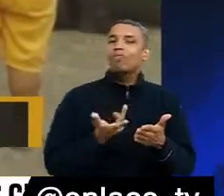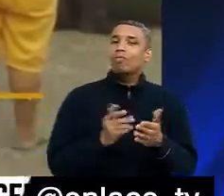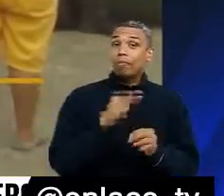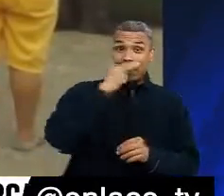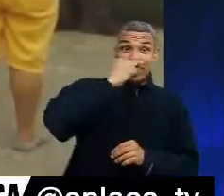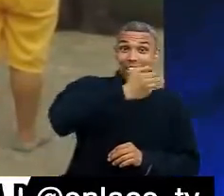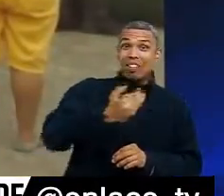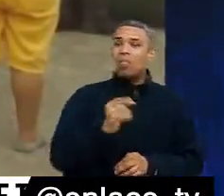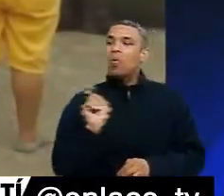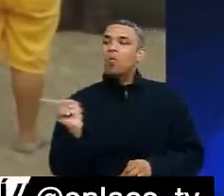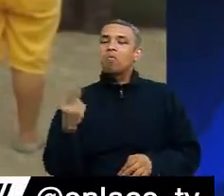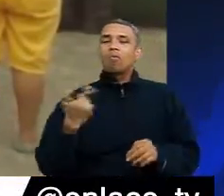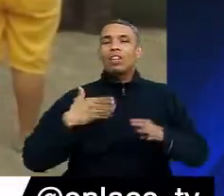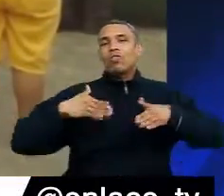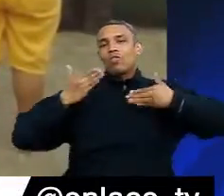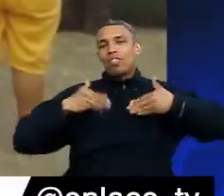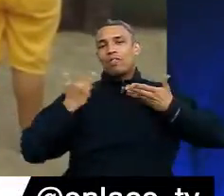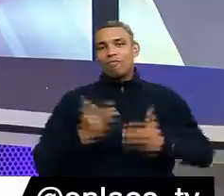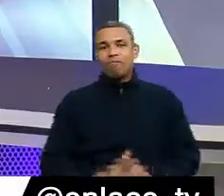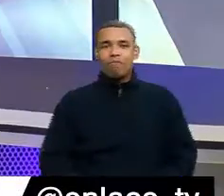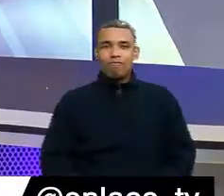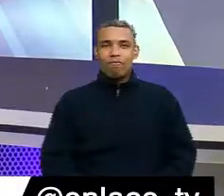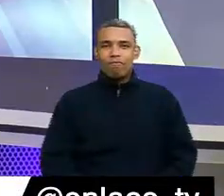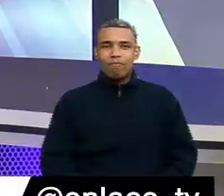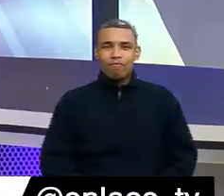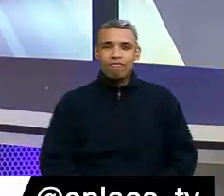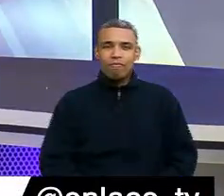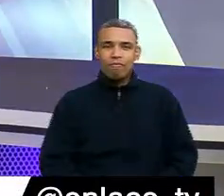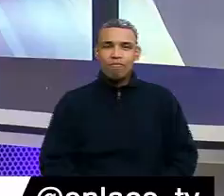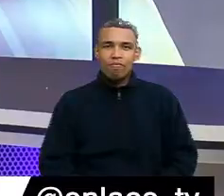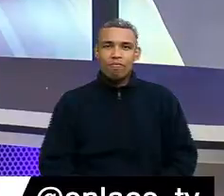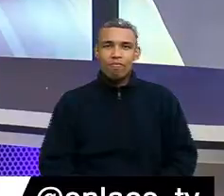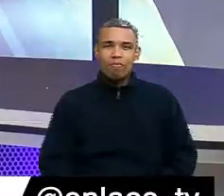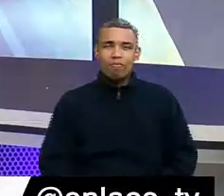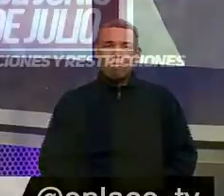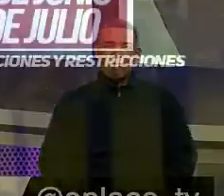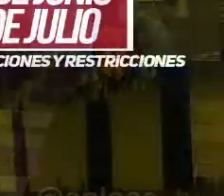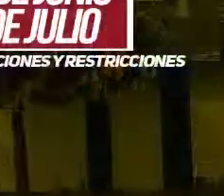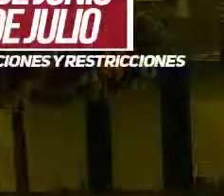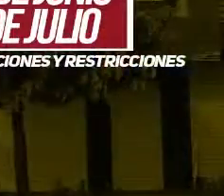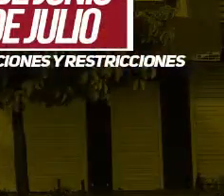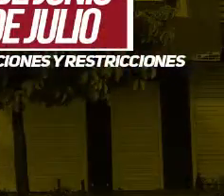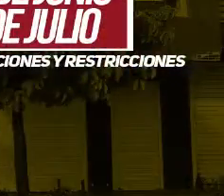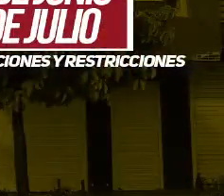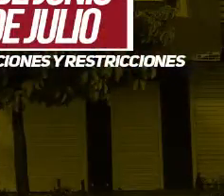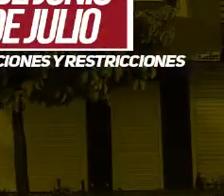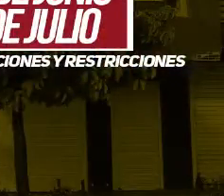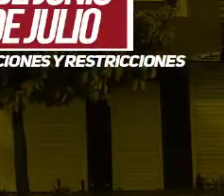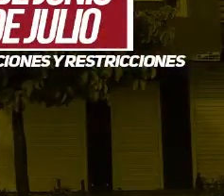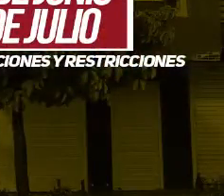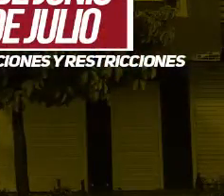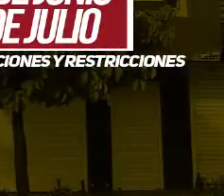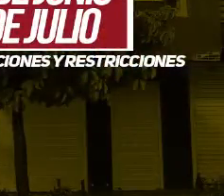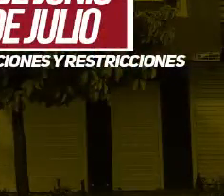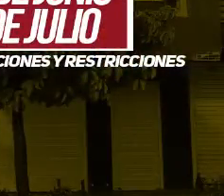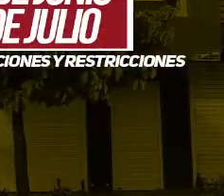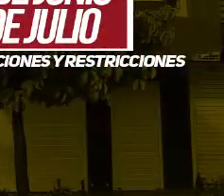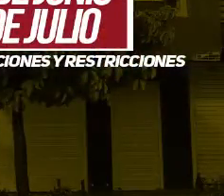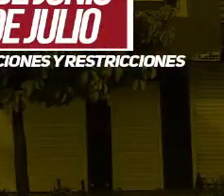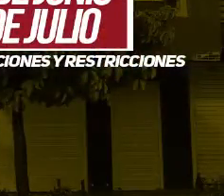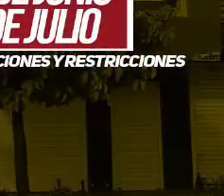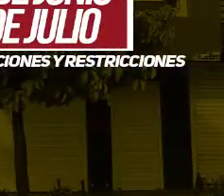pequeños del barrio El Madrigal. Ve al Centro Comercial Maravillas y disfruta de descuentos de hasta el